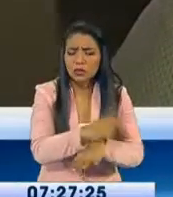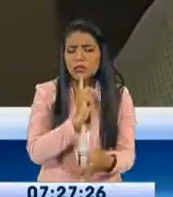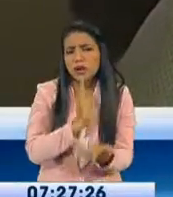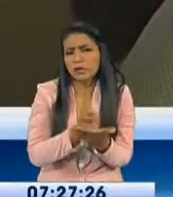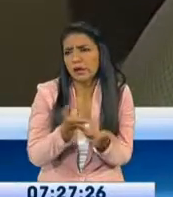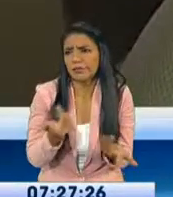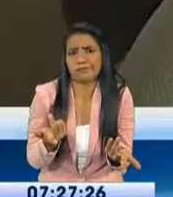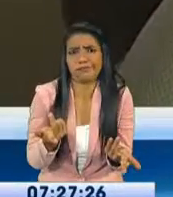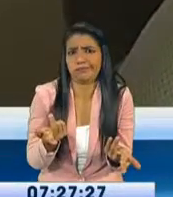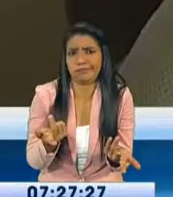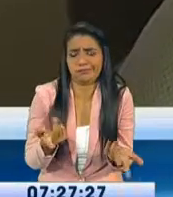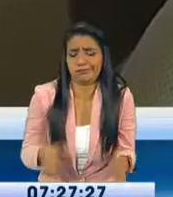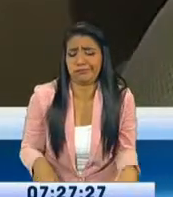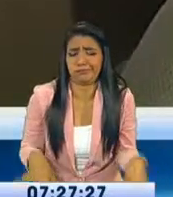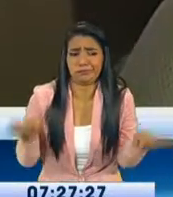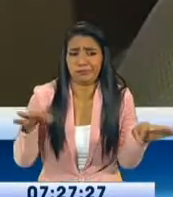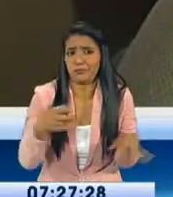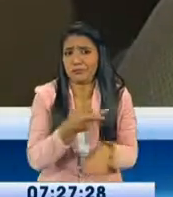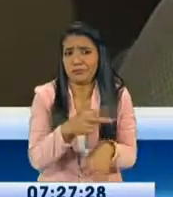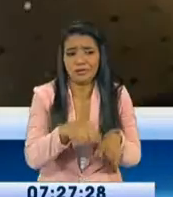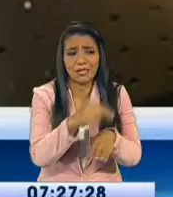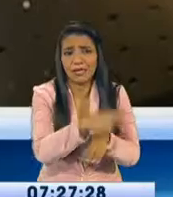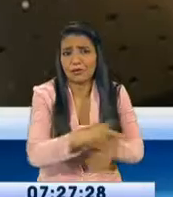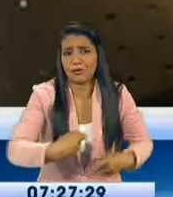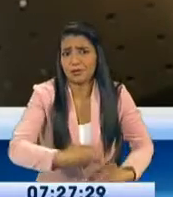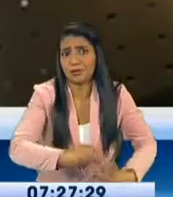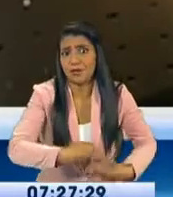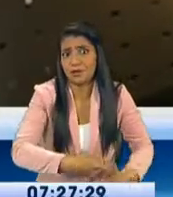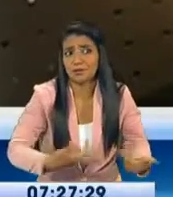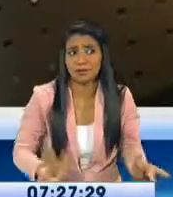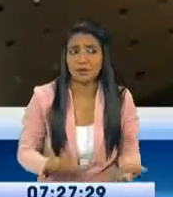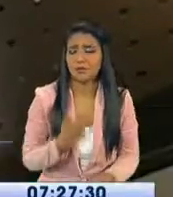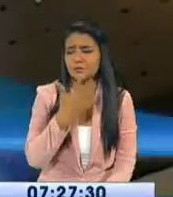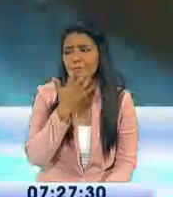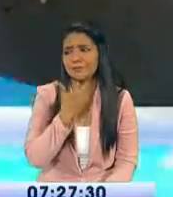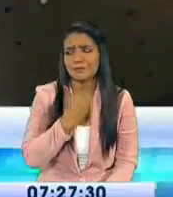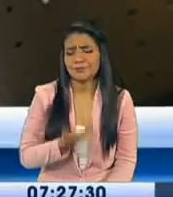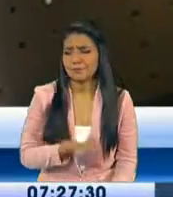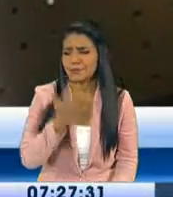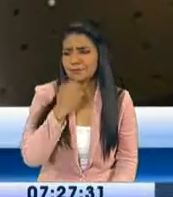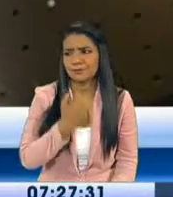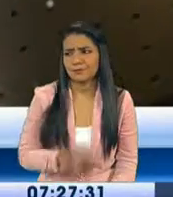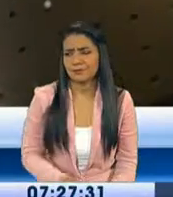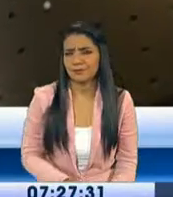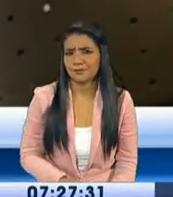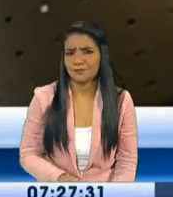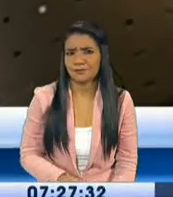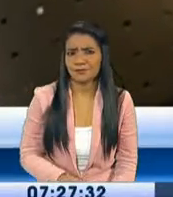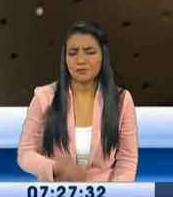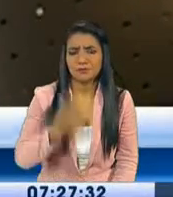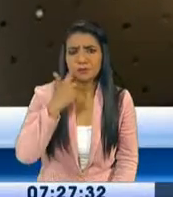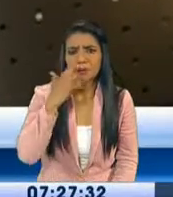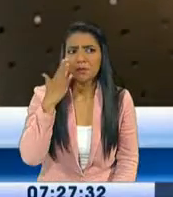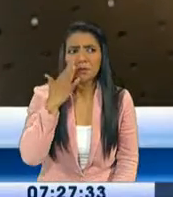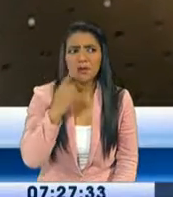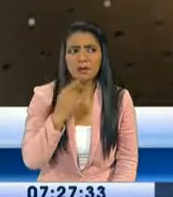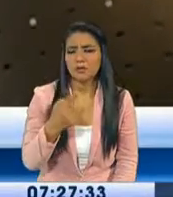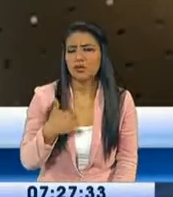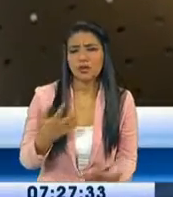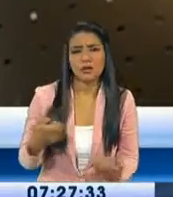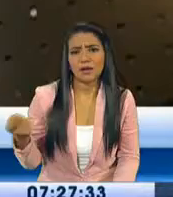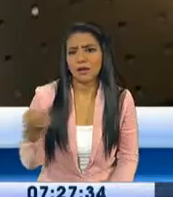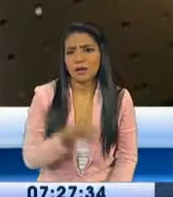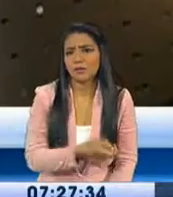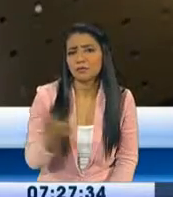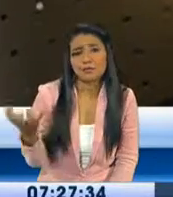para solventar varios gastos de sus nietos. La verdad que a mí no me alcanza. Los papás siempre dicen no quieren dar lo que